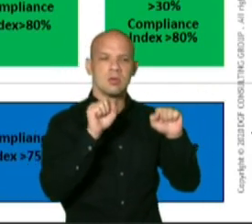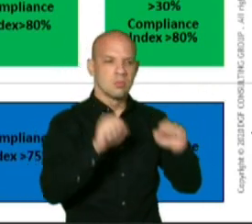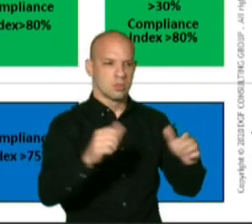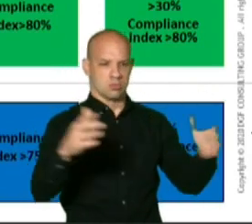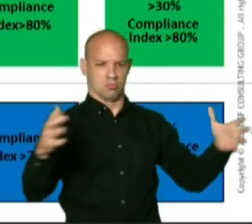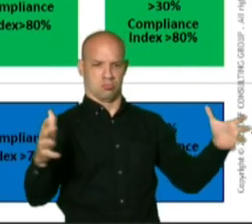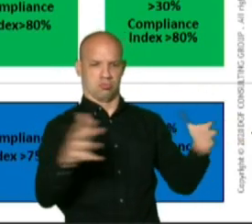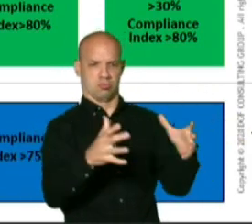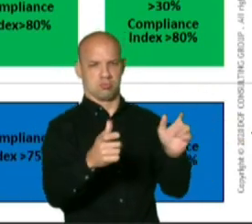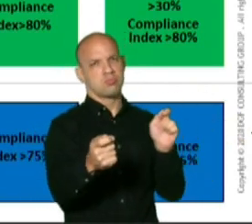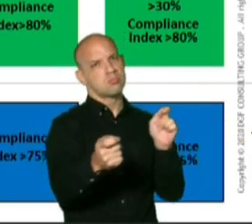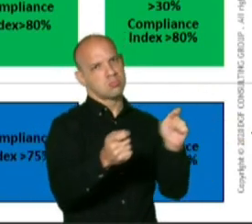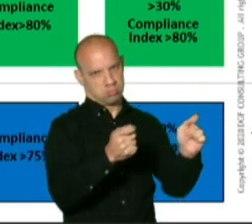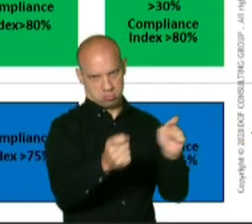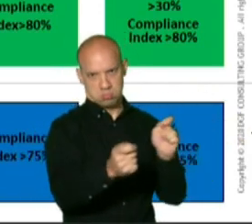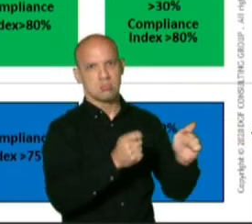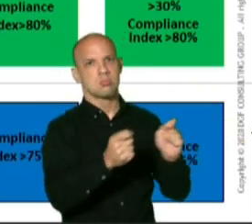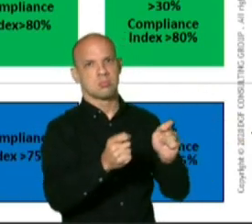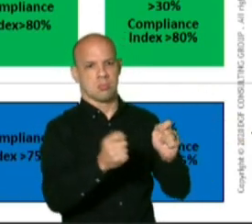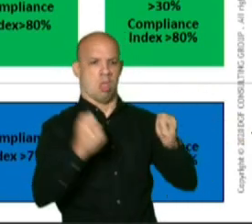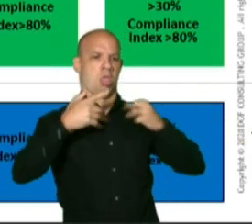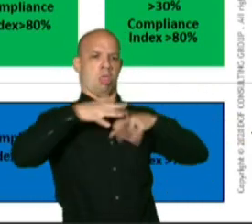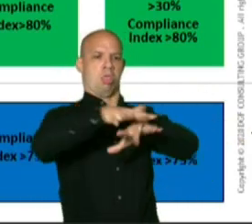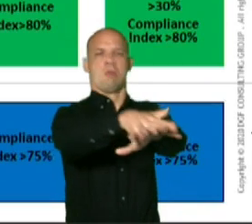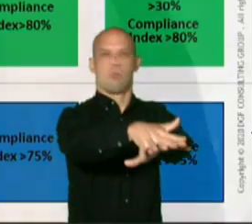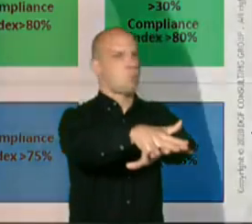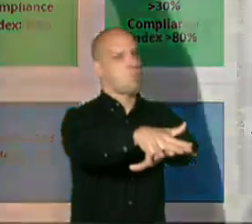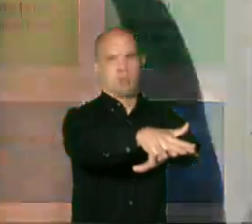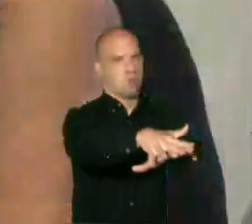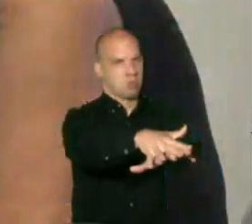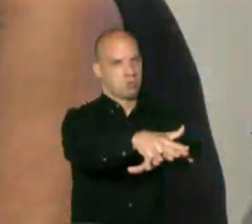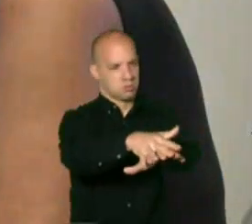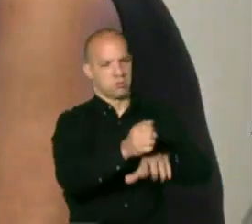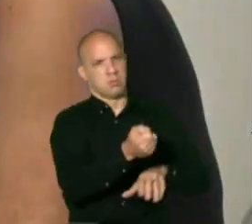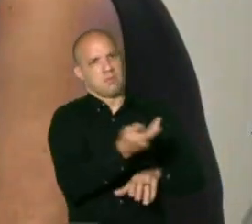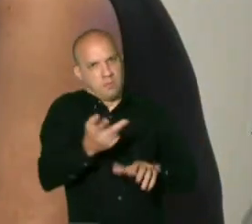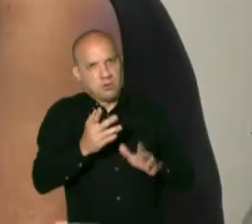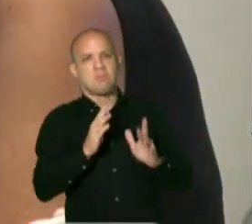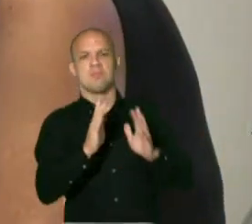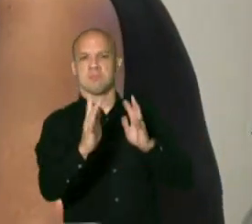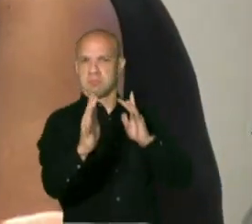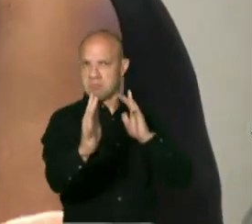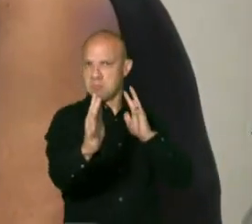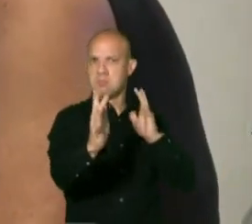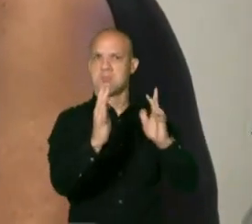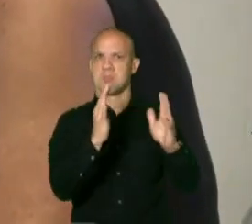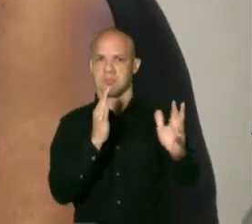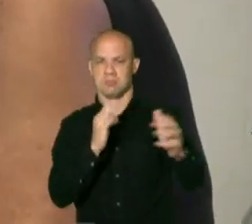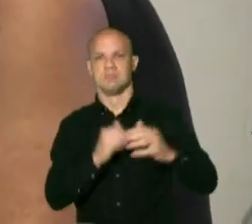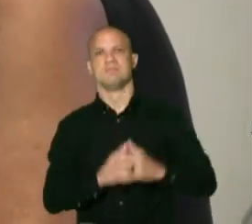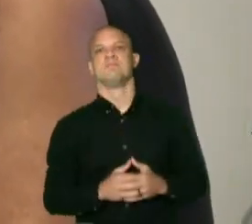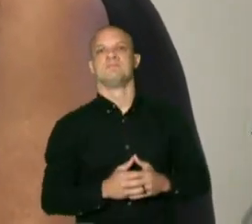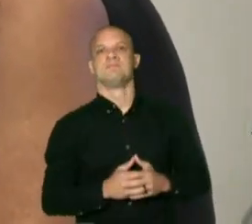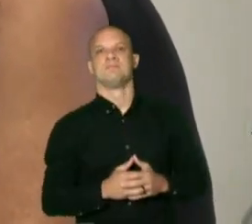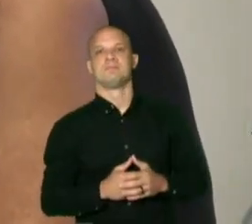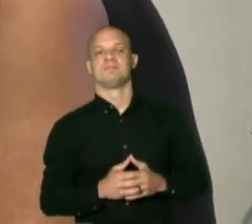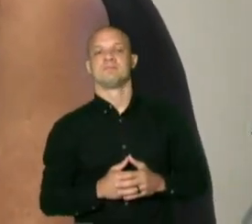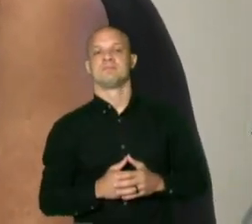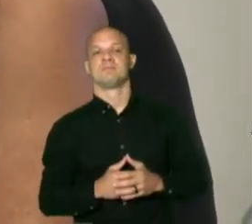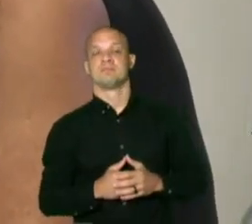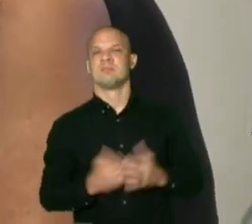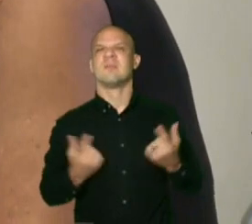unos niveles conmesurados a la situación de riesgo del Estado. Cada uno de estos parámetros se va a